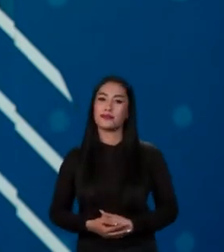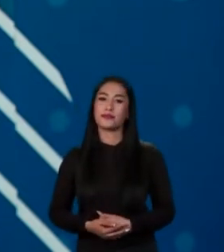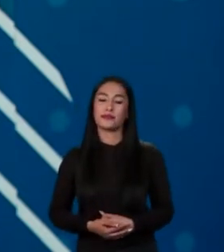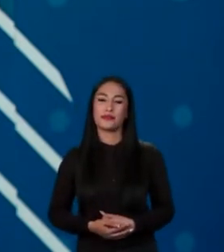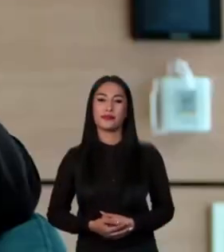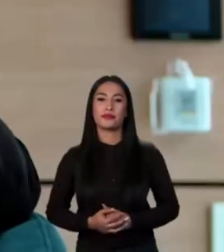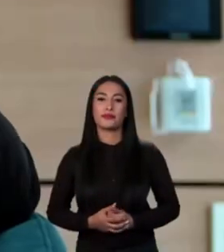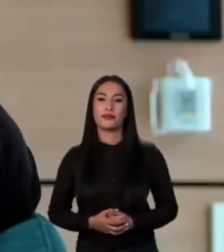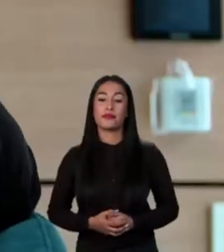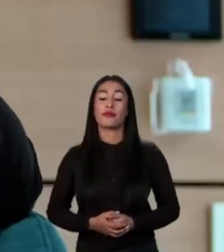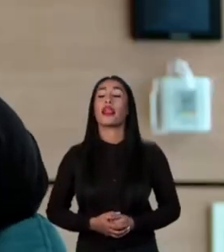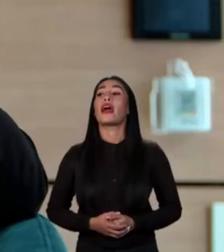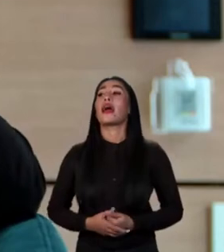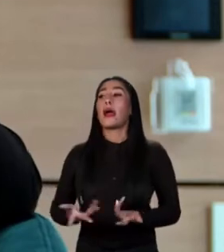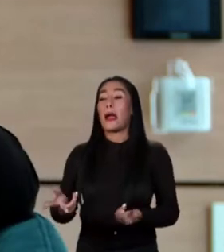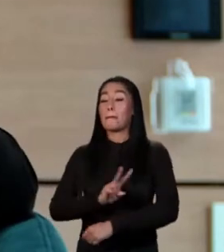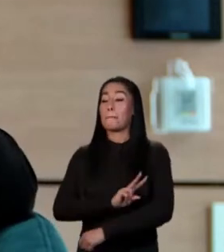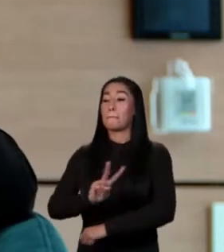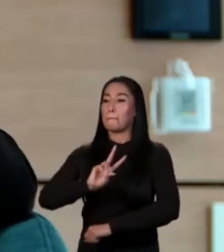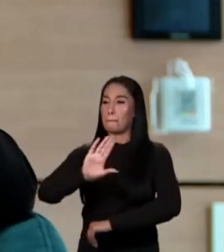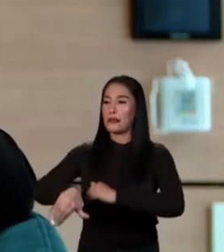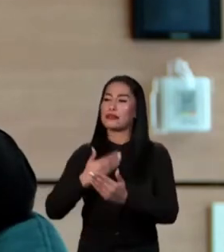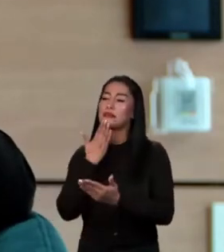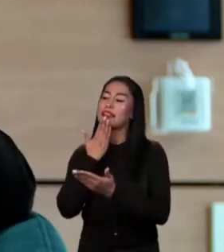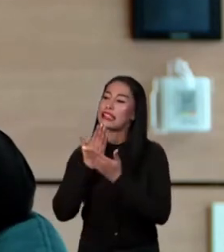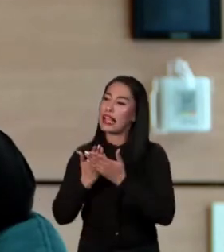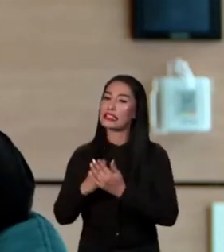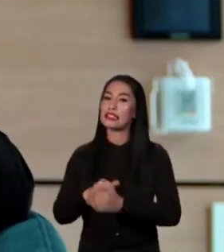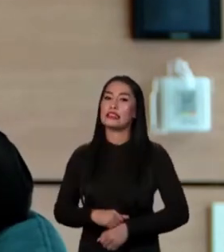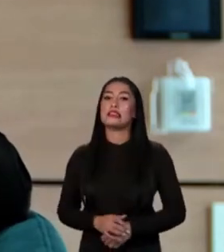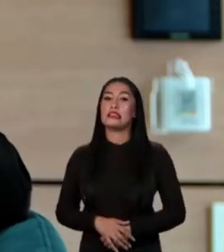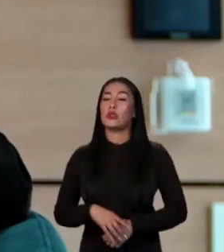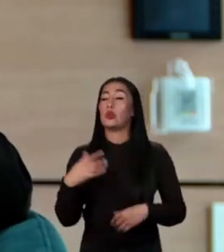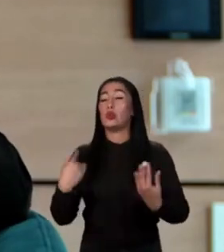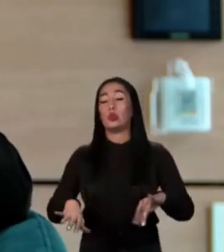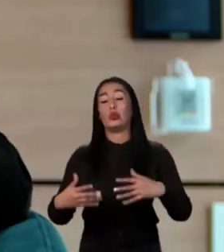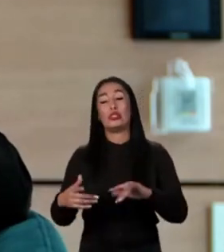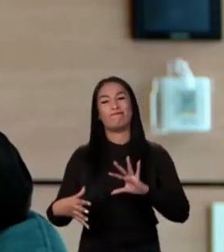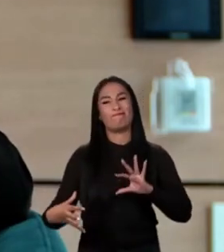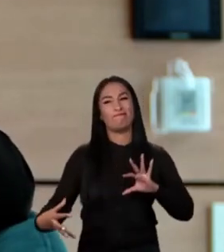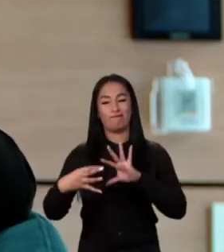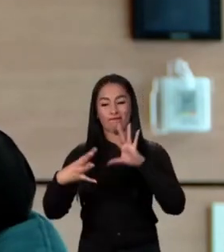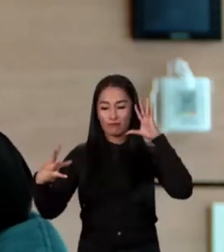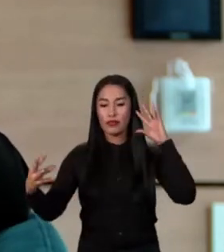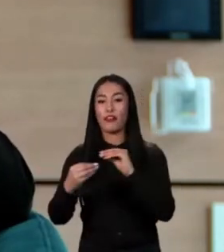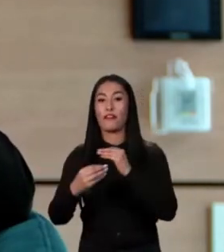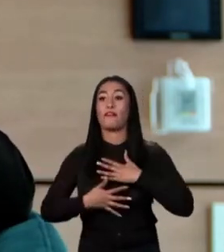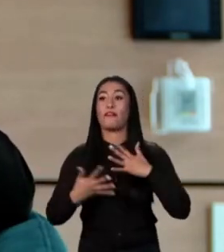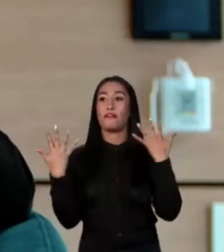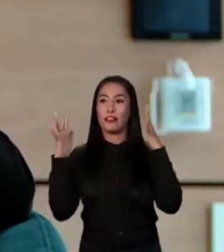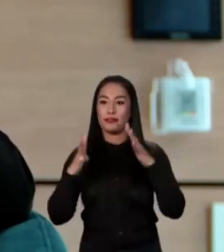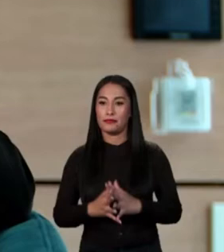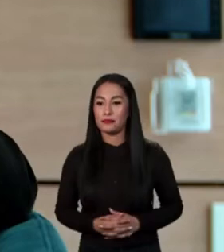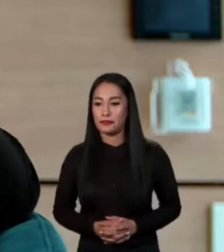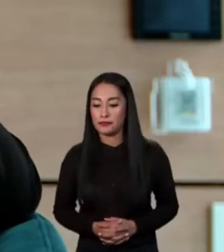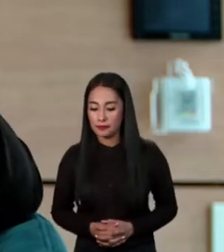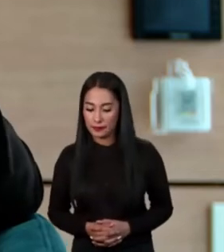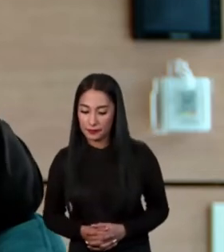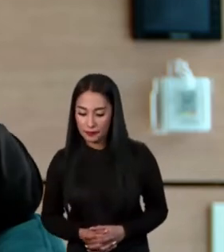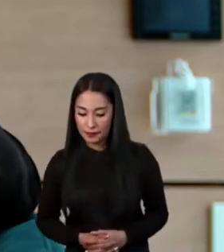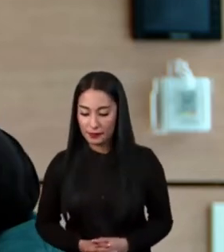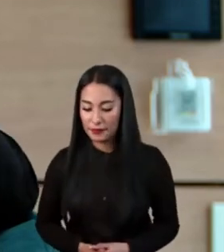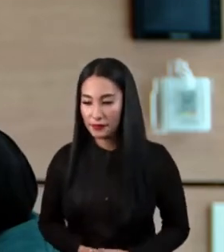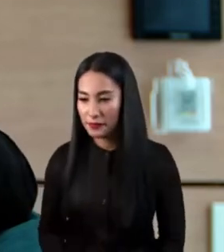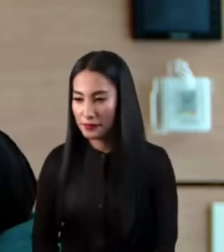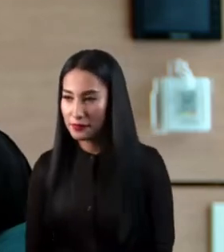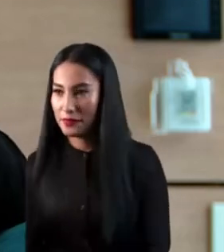doctor viceministro muchas gracias y me uno a las felicitaciones de los colegas espectacular